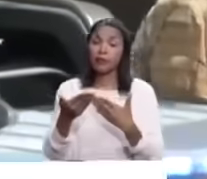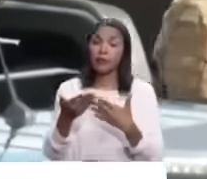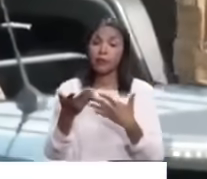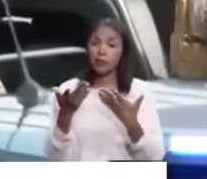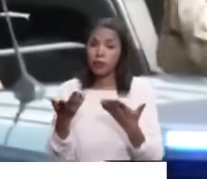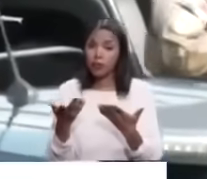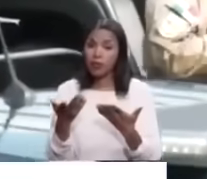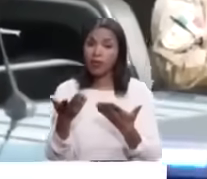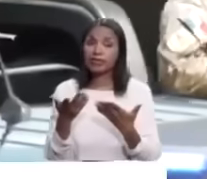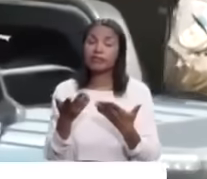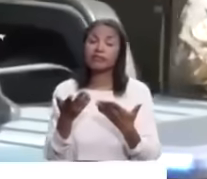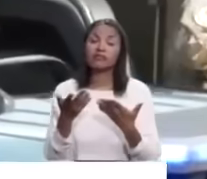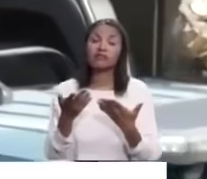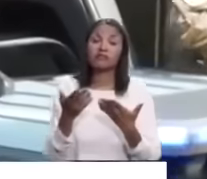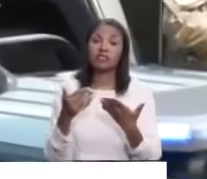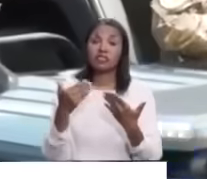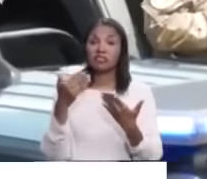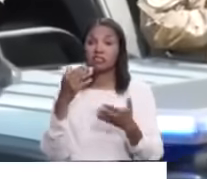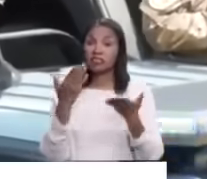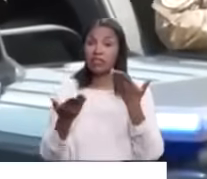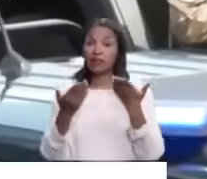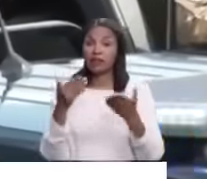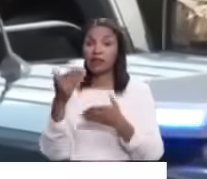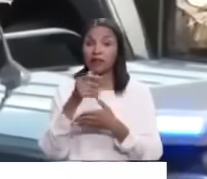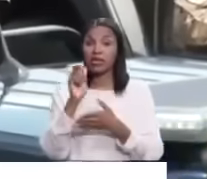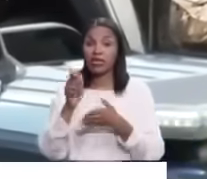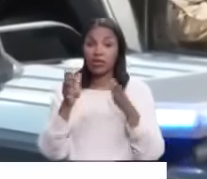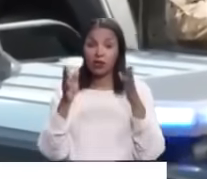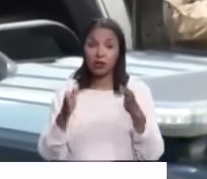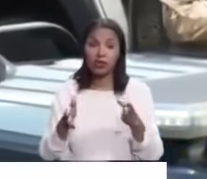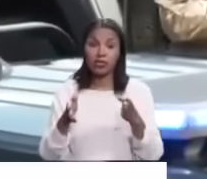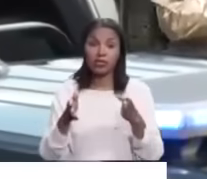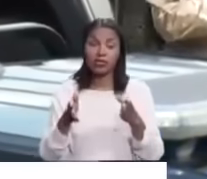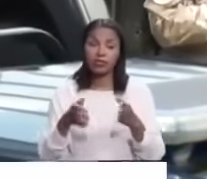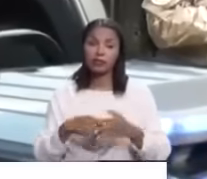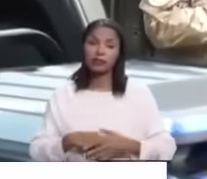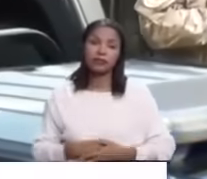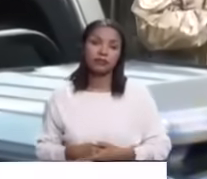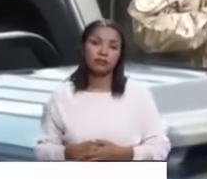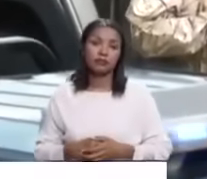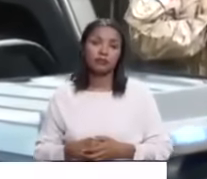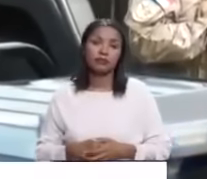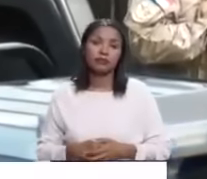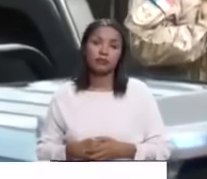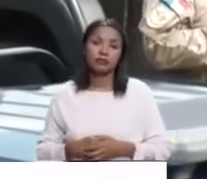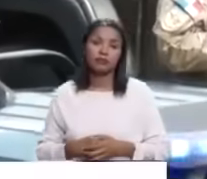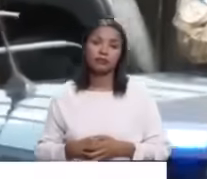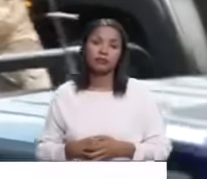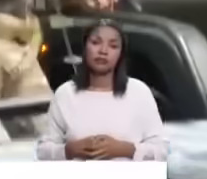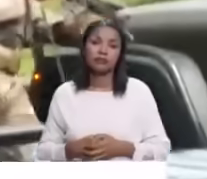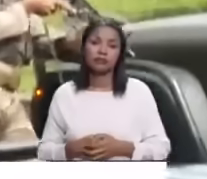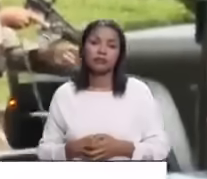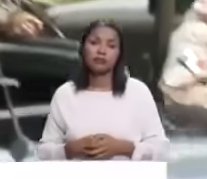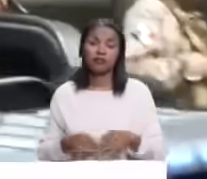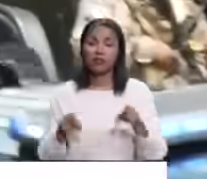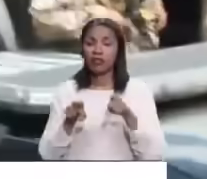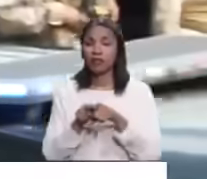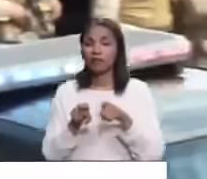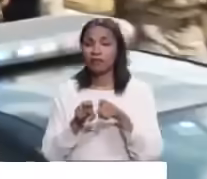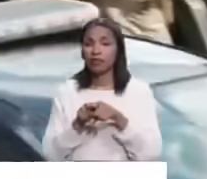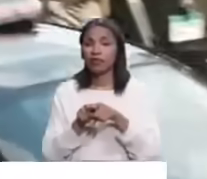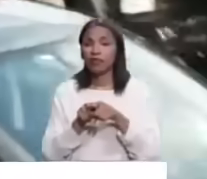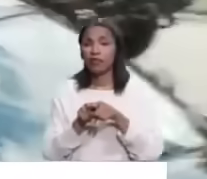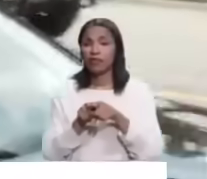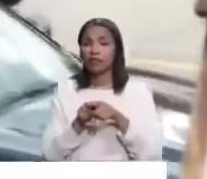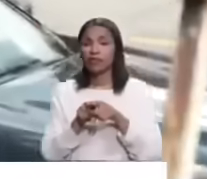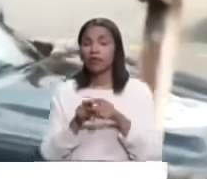afectado el proceso y que esta persona, luego de todo lo ocurrido, pueda